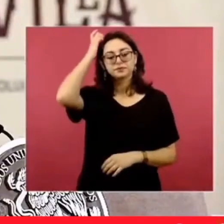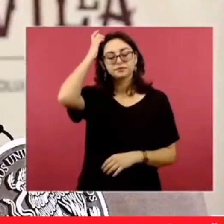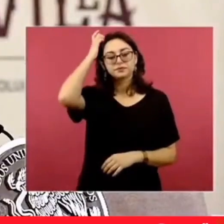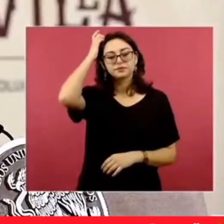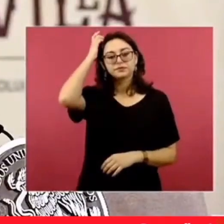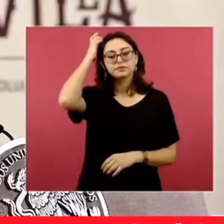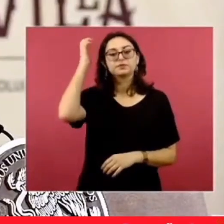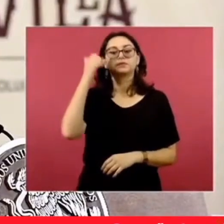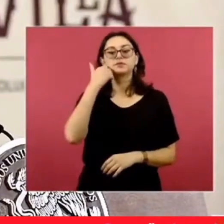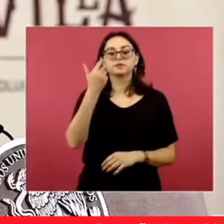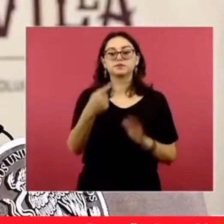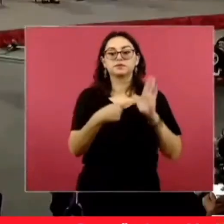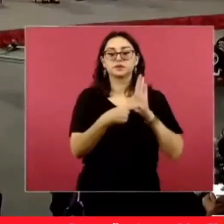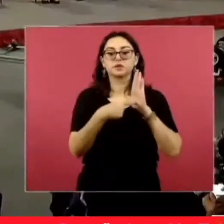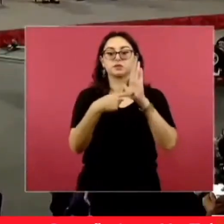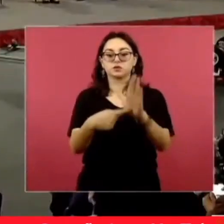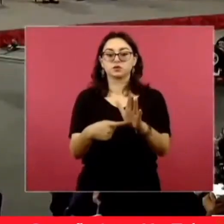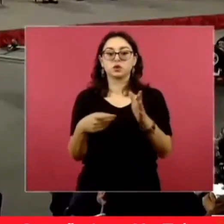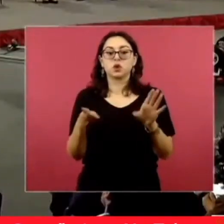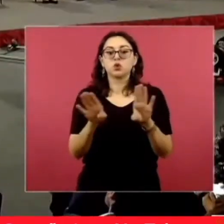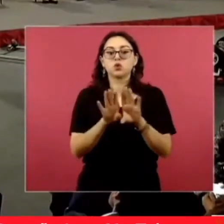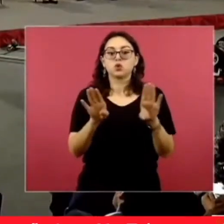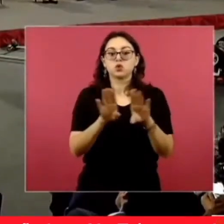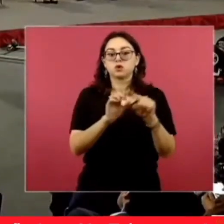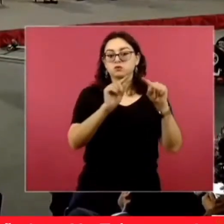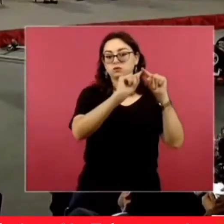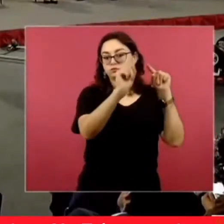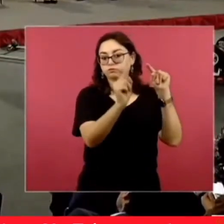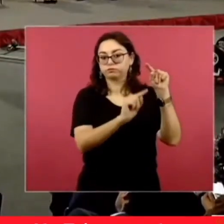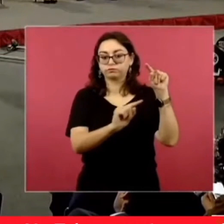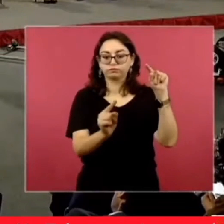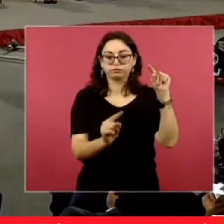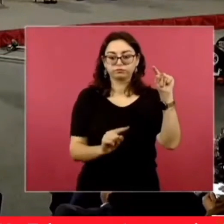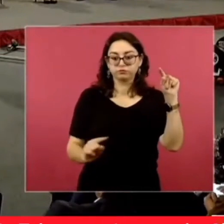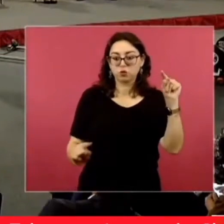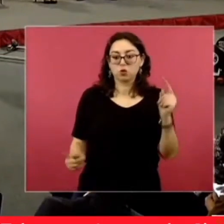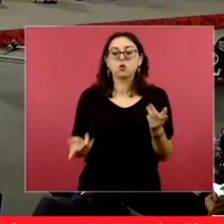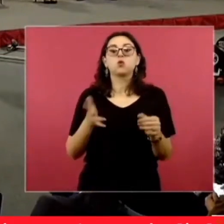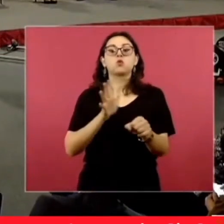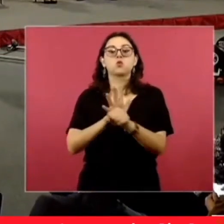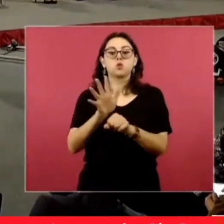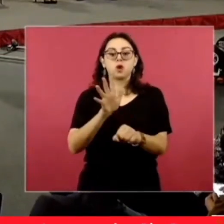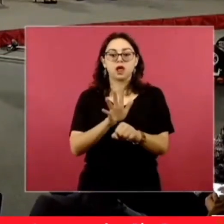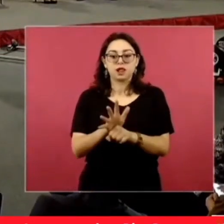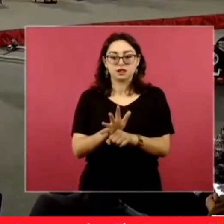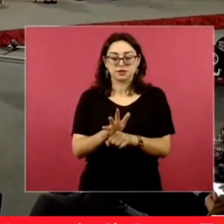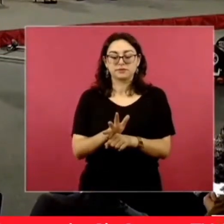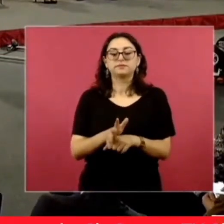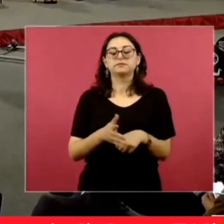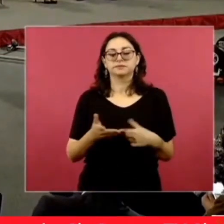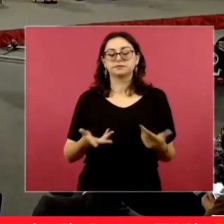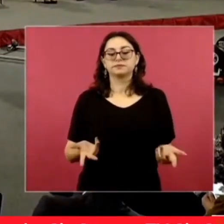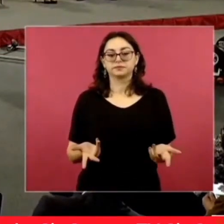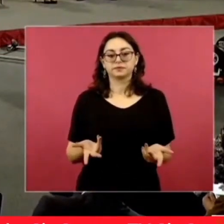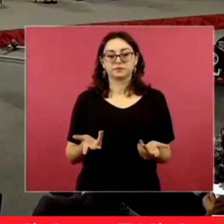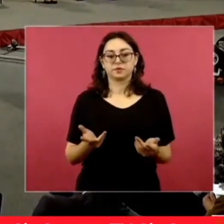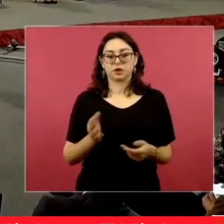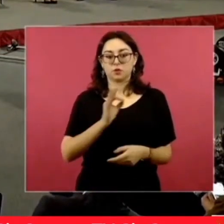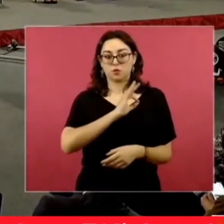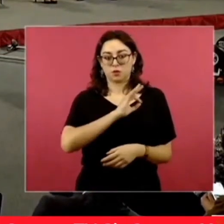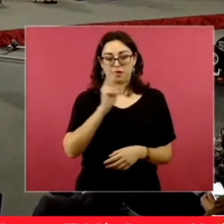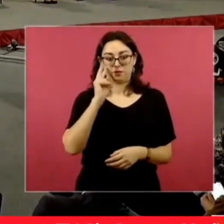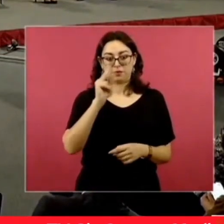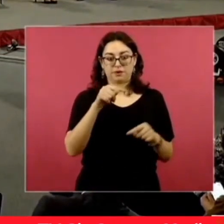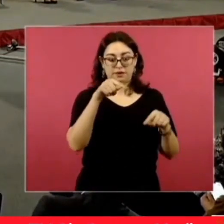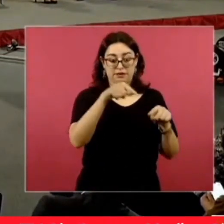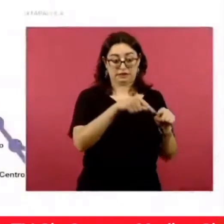Iniciaría presentando la ruta que va a tener este trayecto de trolebus. Sería saliendo de